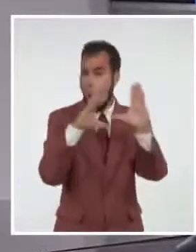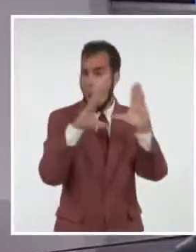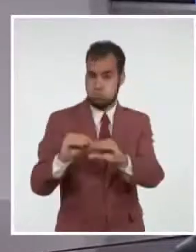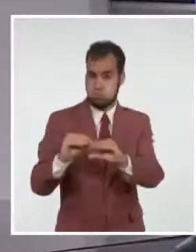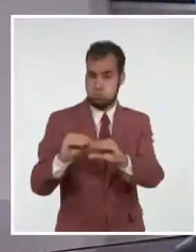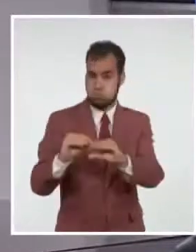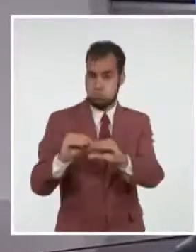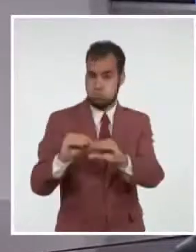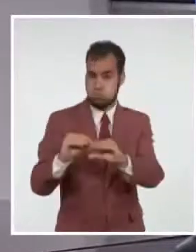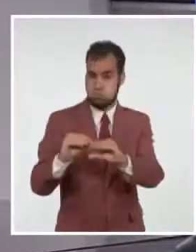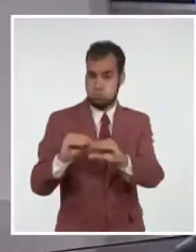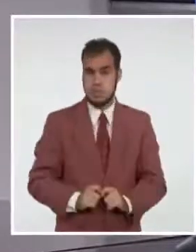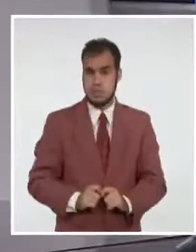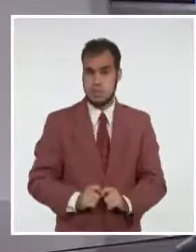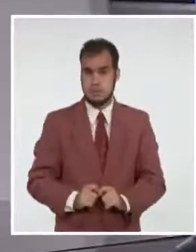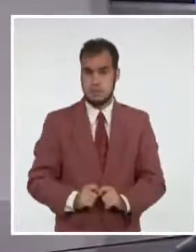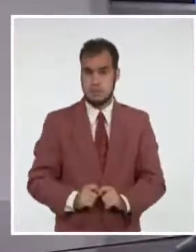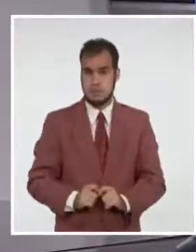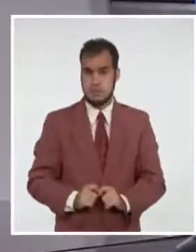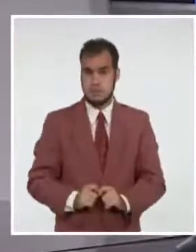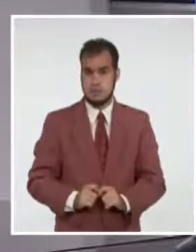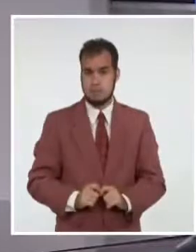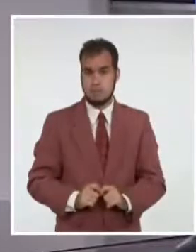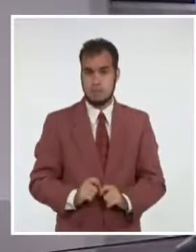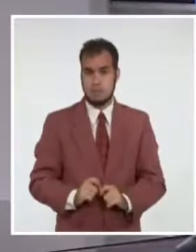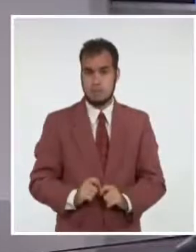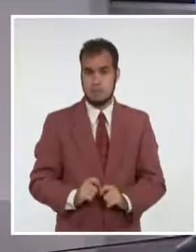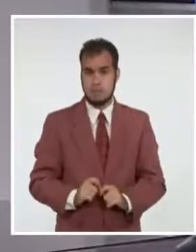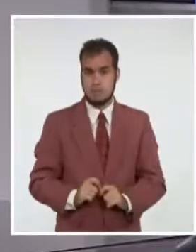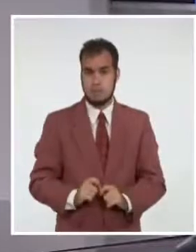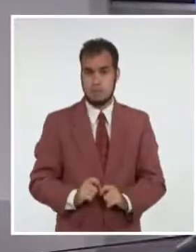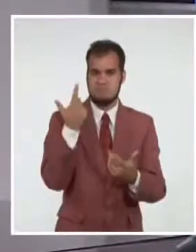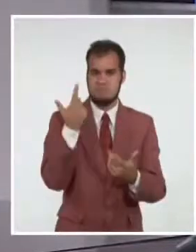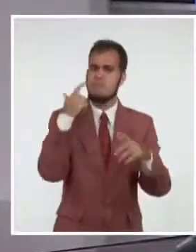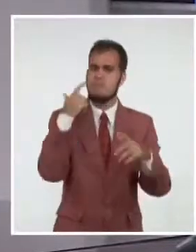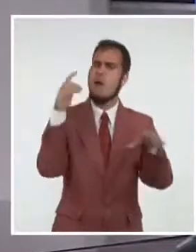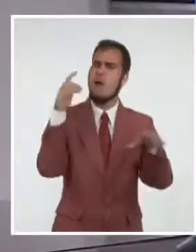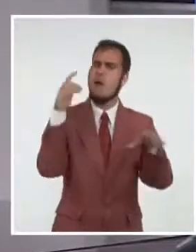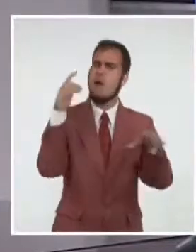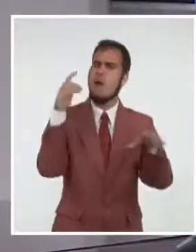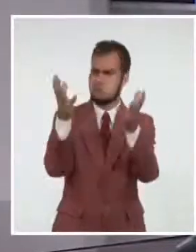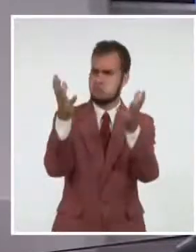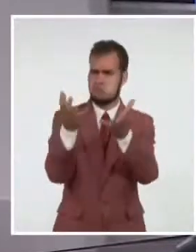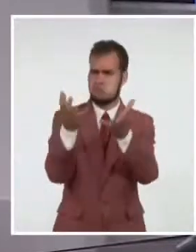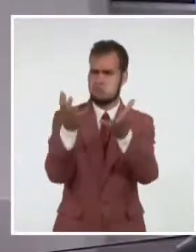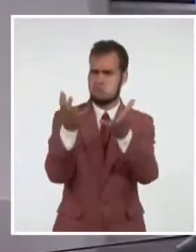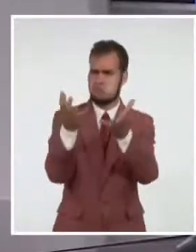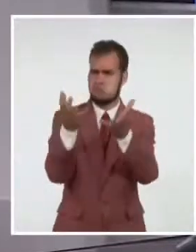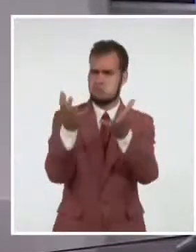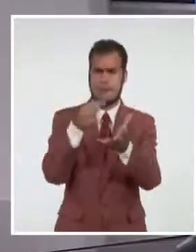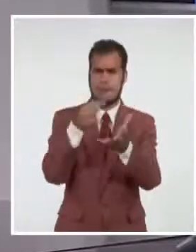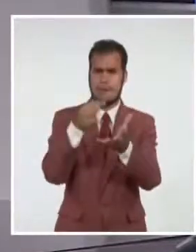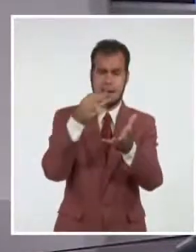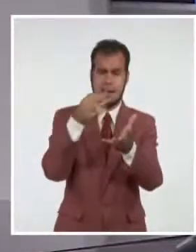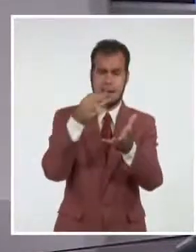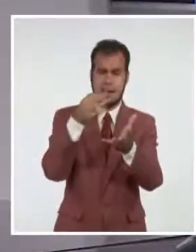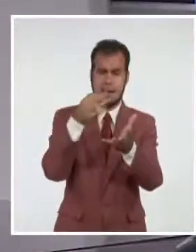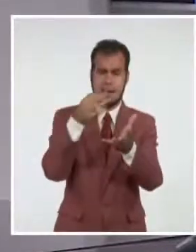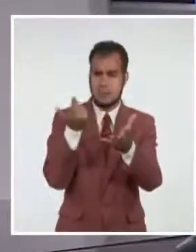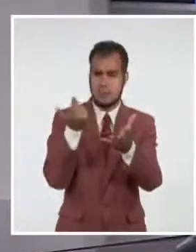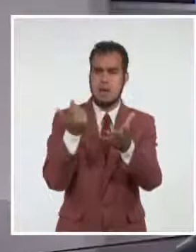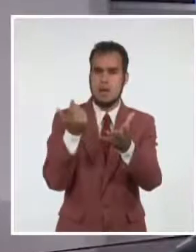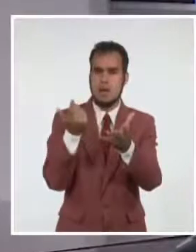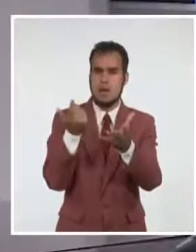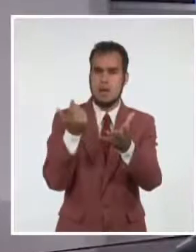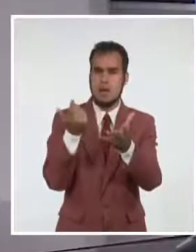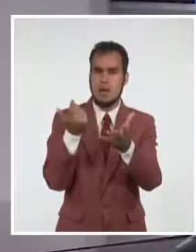Y seguimos mirando al mundo, que como bien explicabas, apenas el 1% de los países de